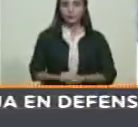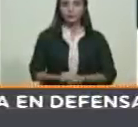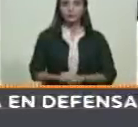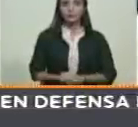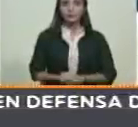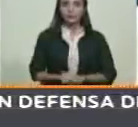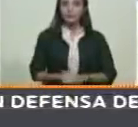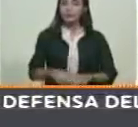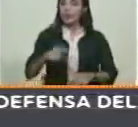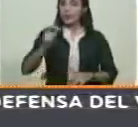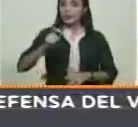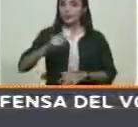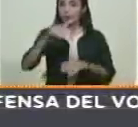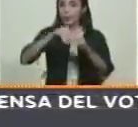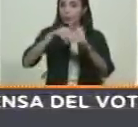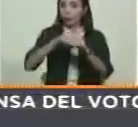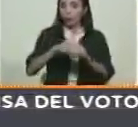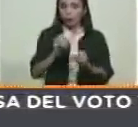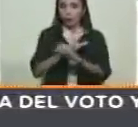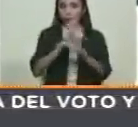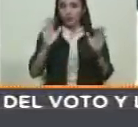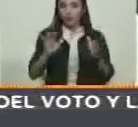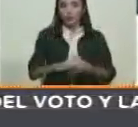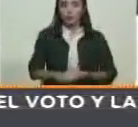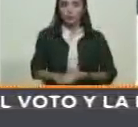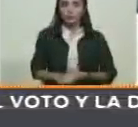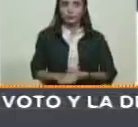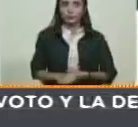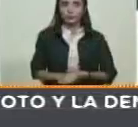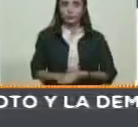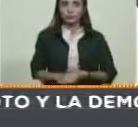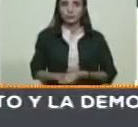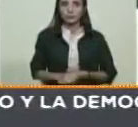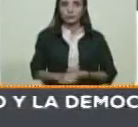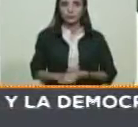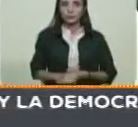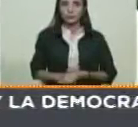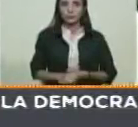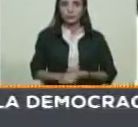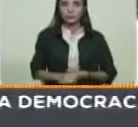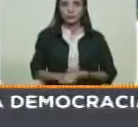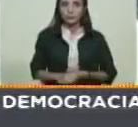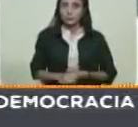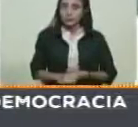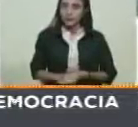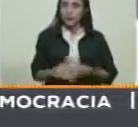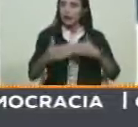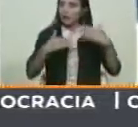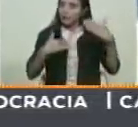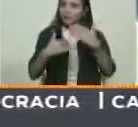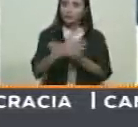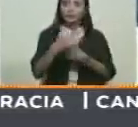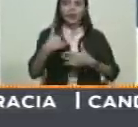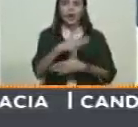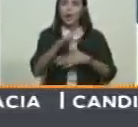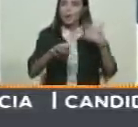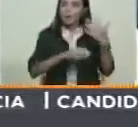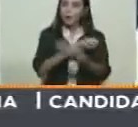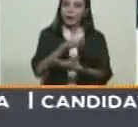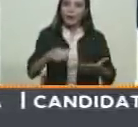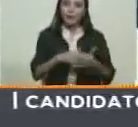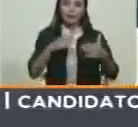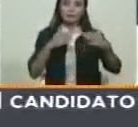salir a votar y pasar las alcabalas las